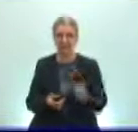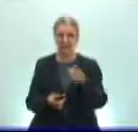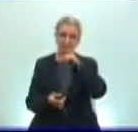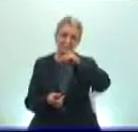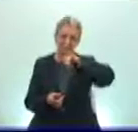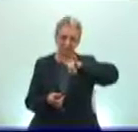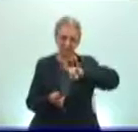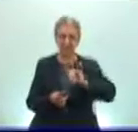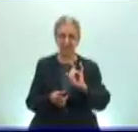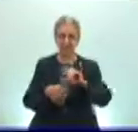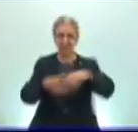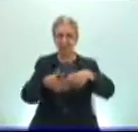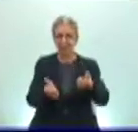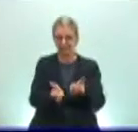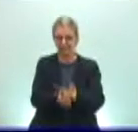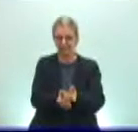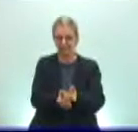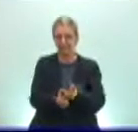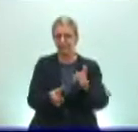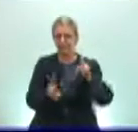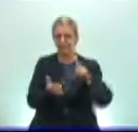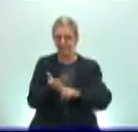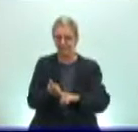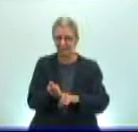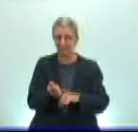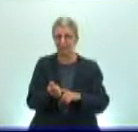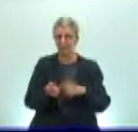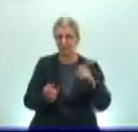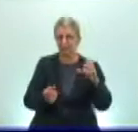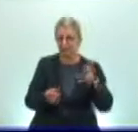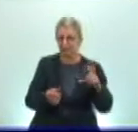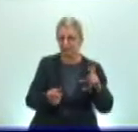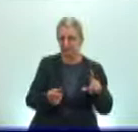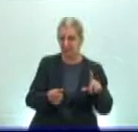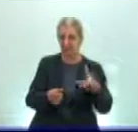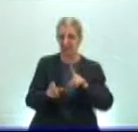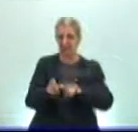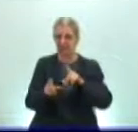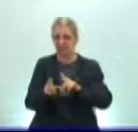19 Congreso del Partido Comunista, celebrado en octubre de